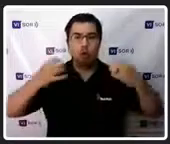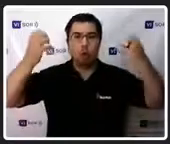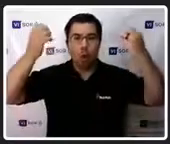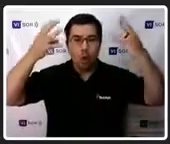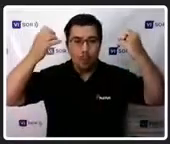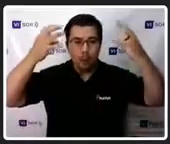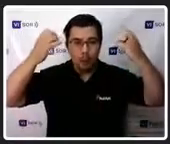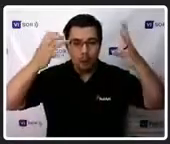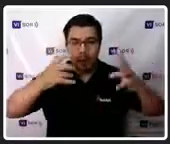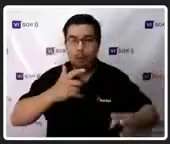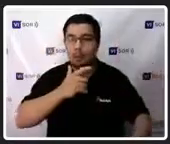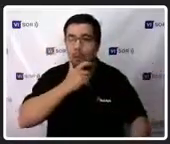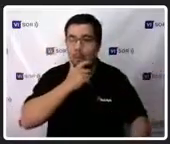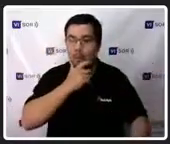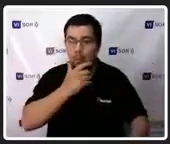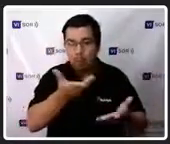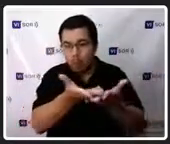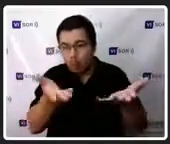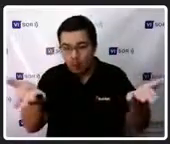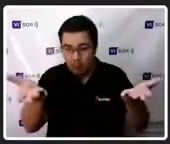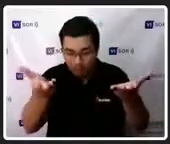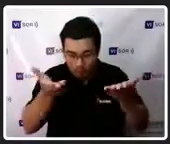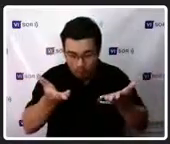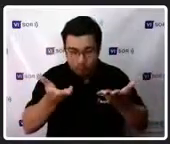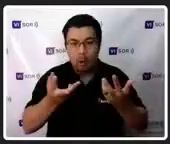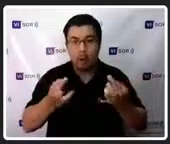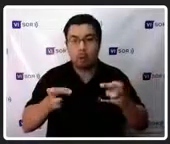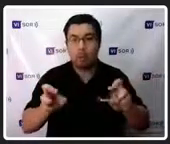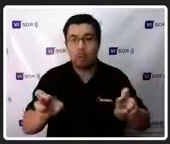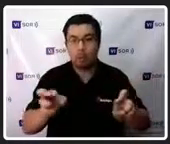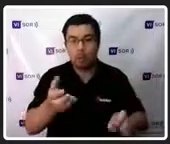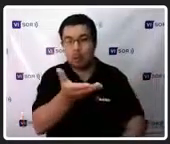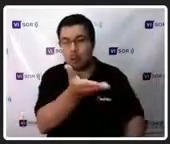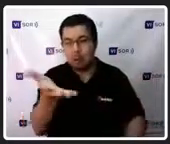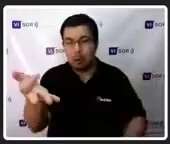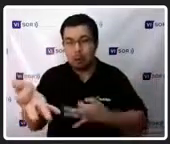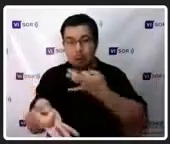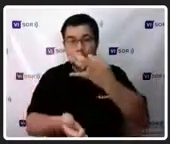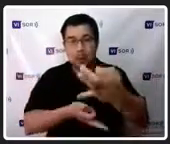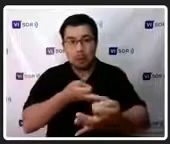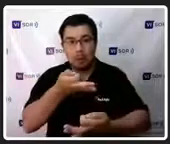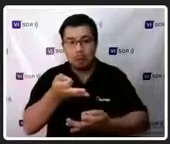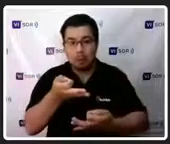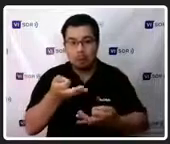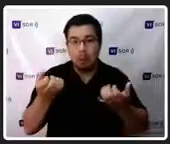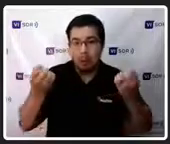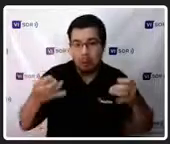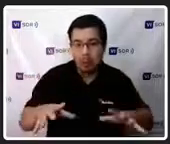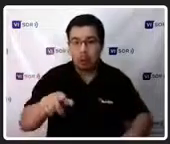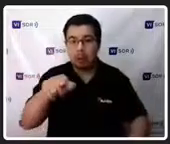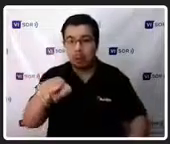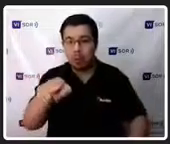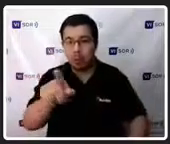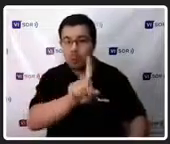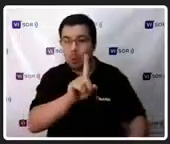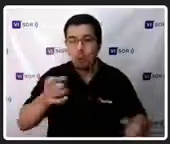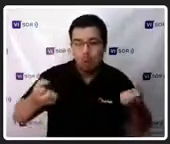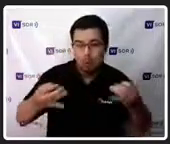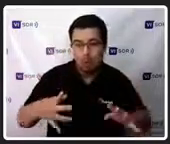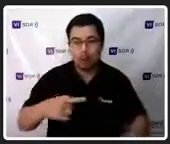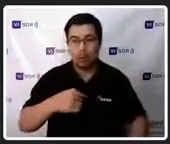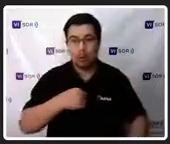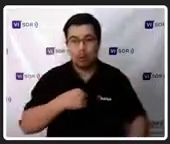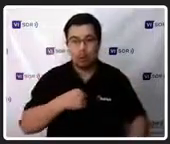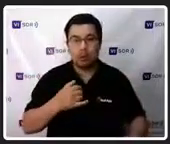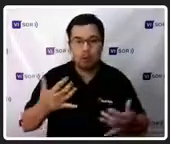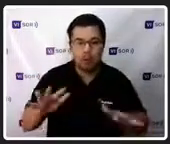Y denme la oportunidad. Me dijeron, así dijo, ojo, no pierdes tú, no pierdo yo. Vale, me dijeron, ok. Y empecé el primer mes así con